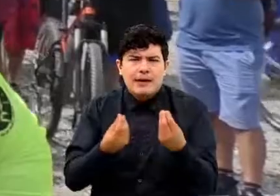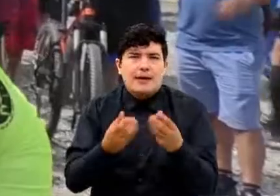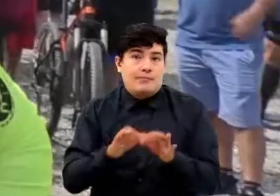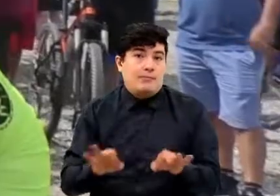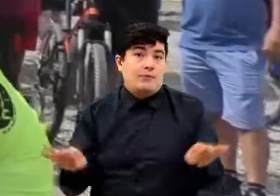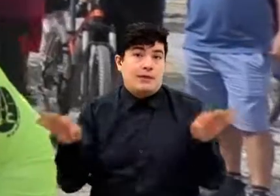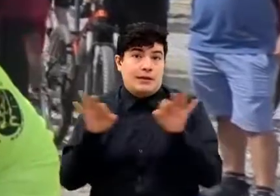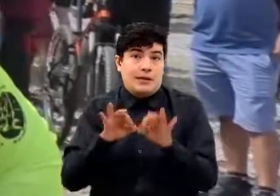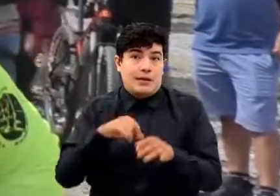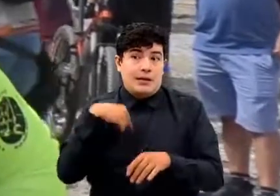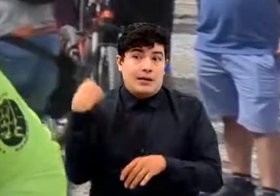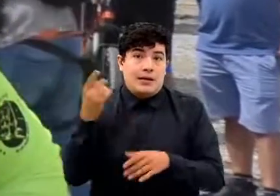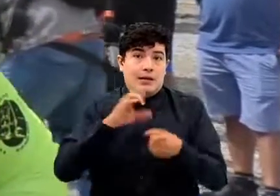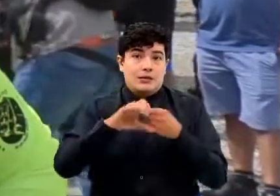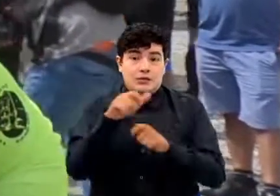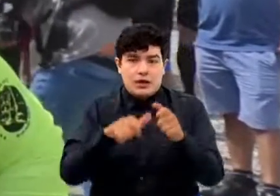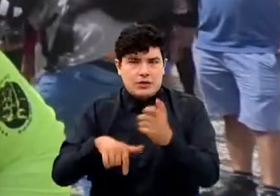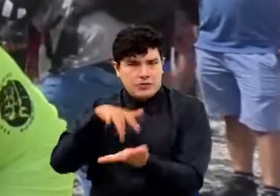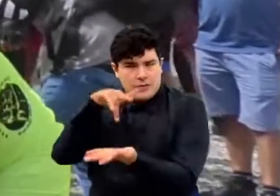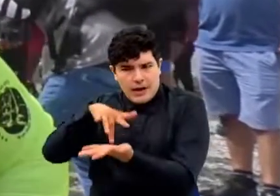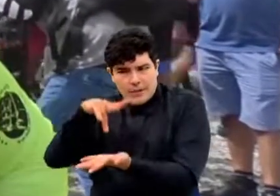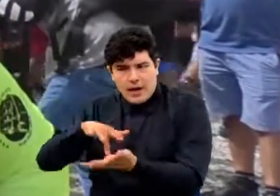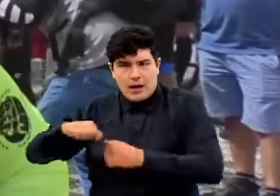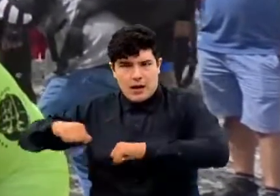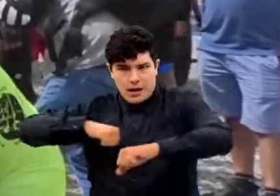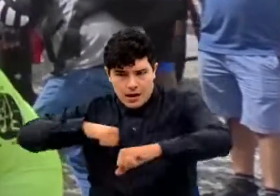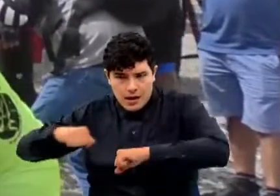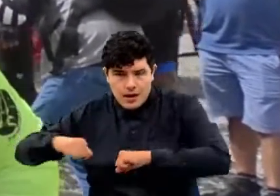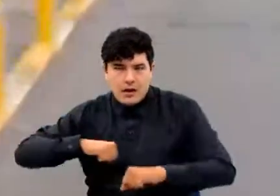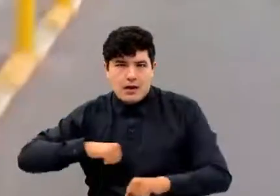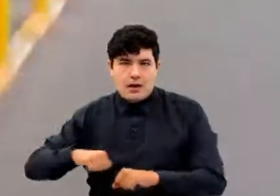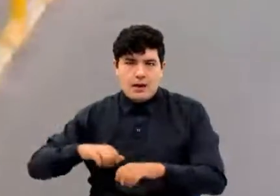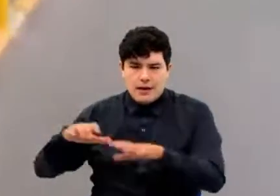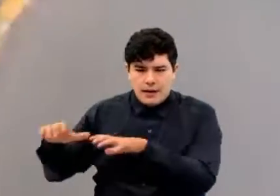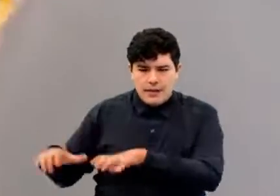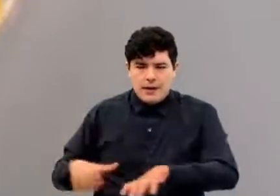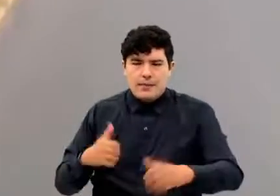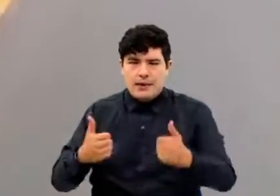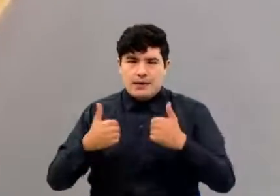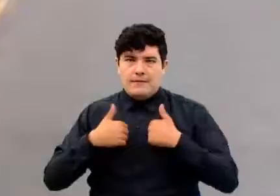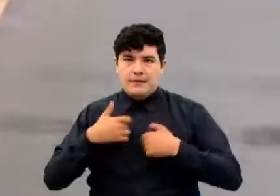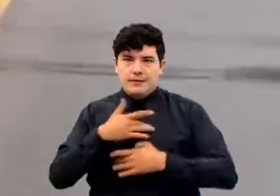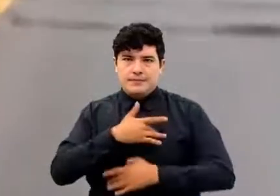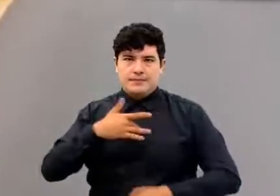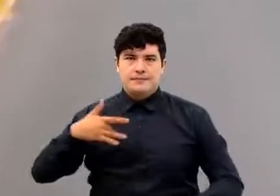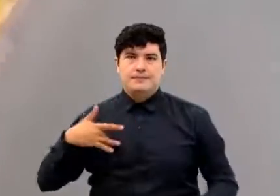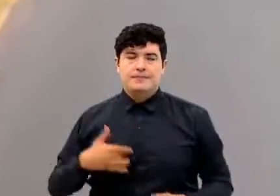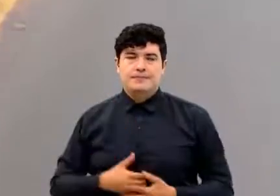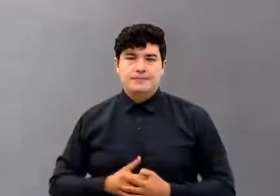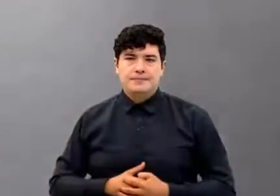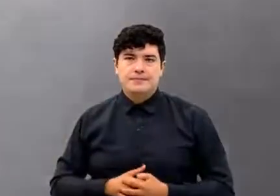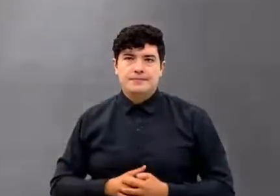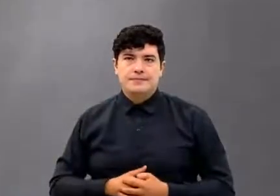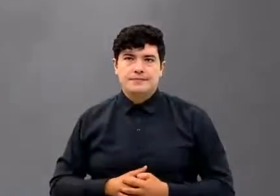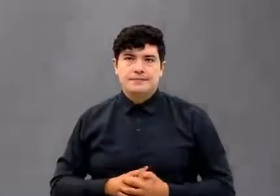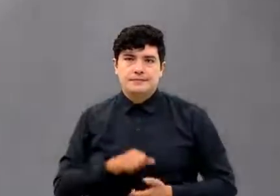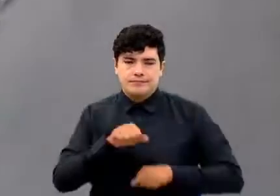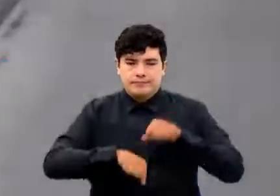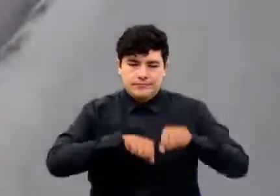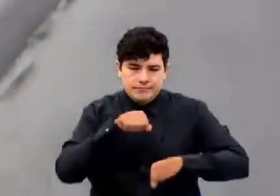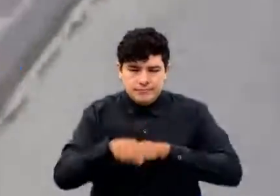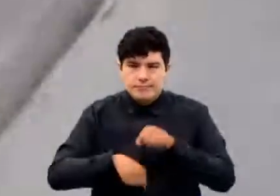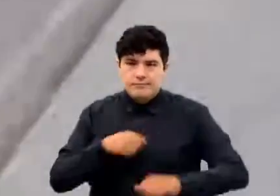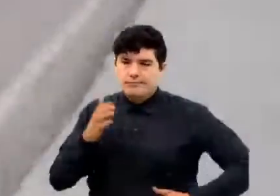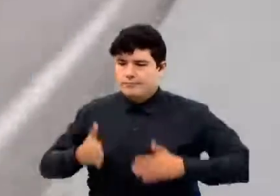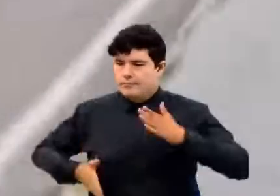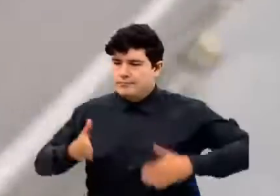verdad. La gente estuvo muy participativa. Una carrera en la que la diversión y la amistad primaron. Por